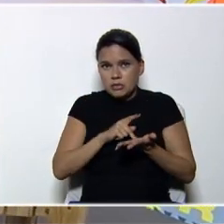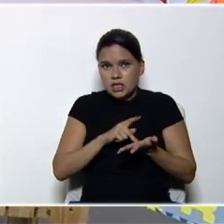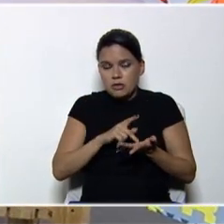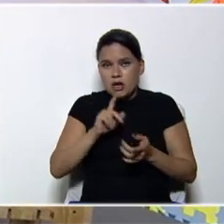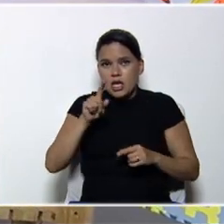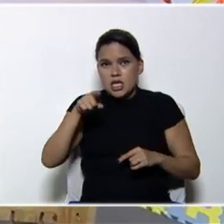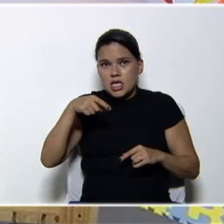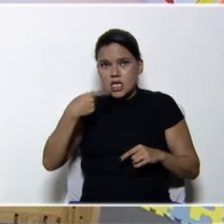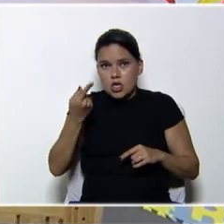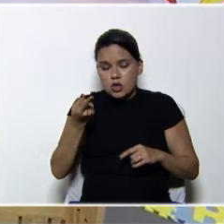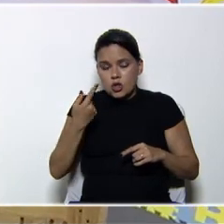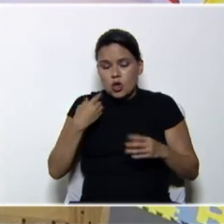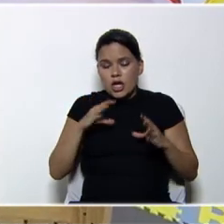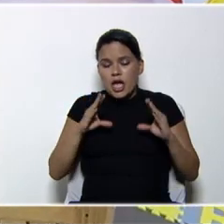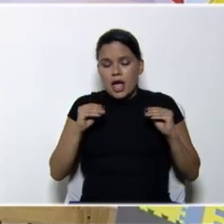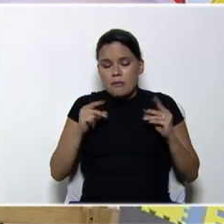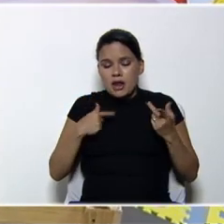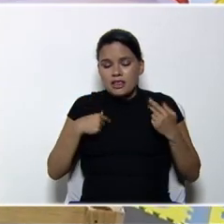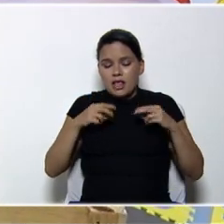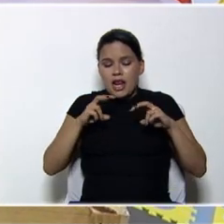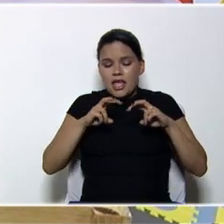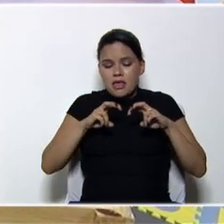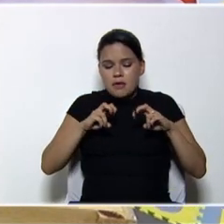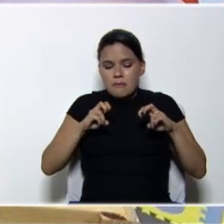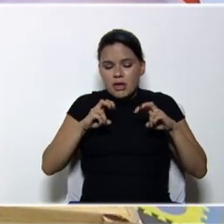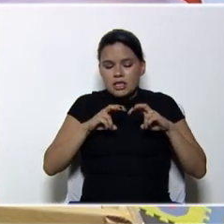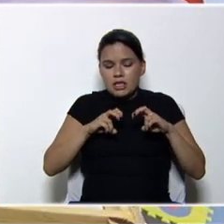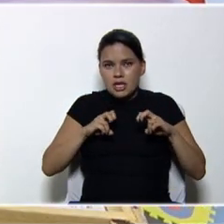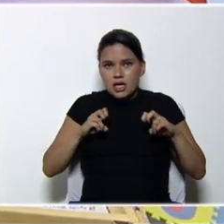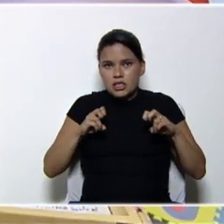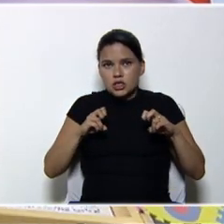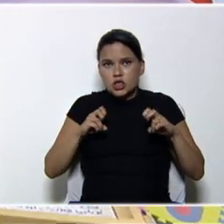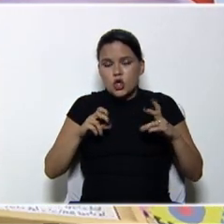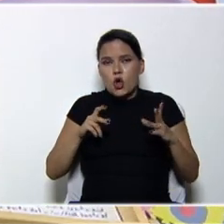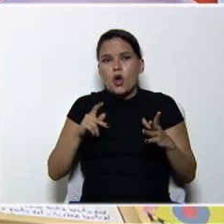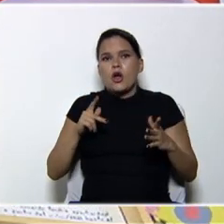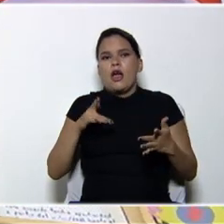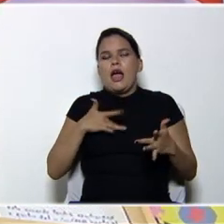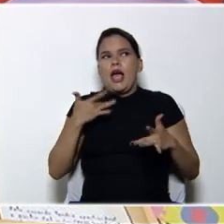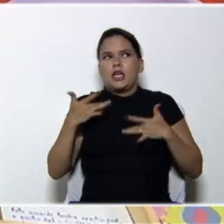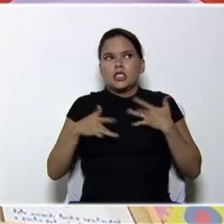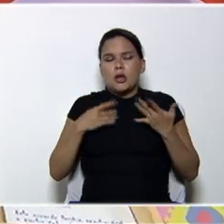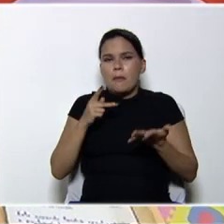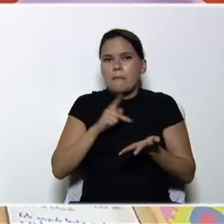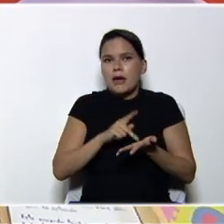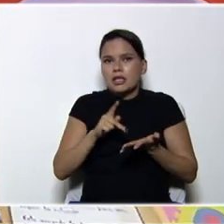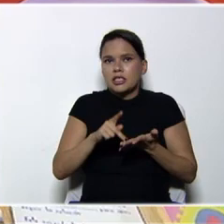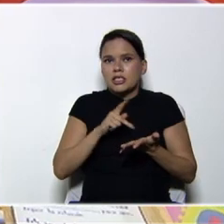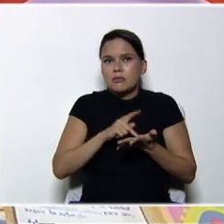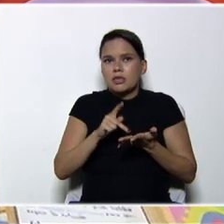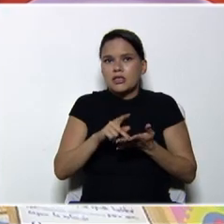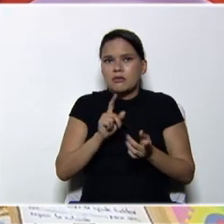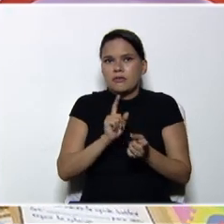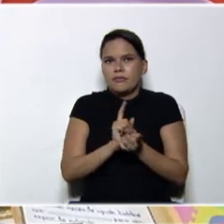participativa transformadora, investigación, acción participativa transformadora. Y otros hablan de la